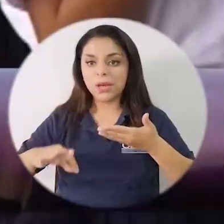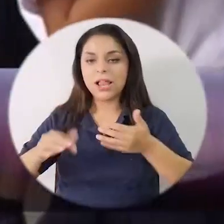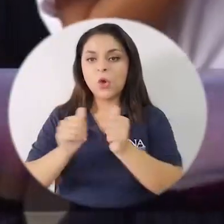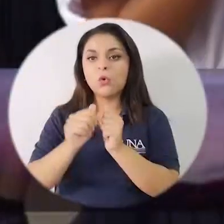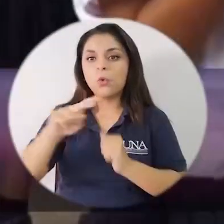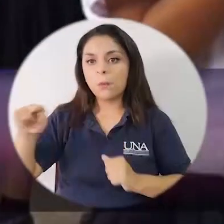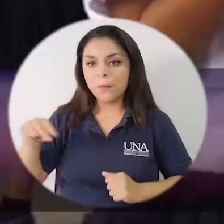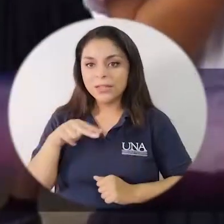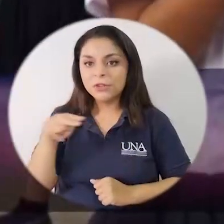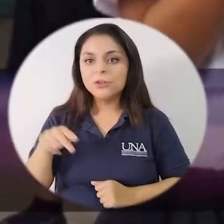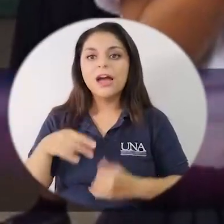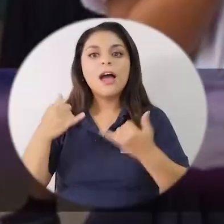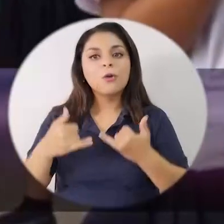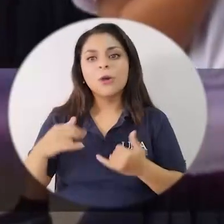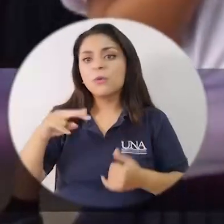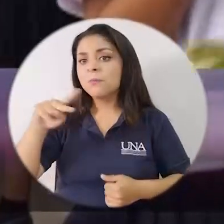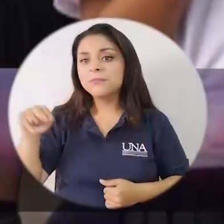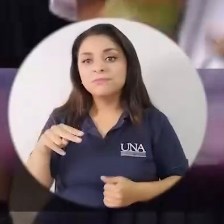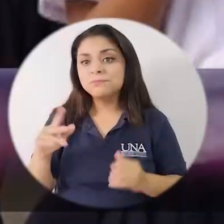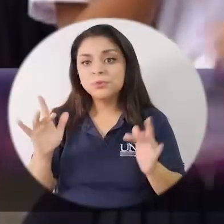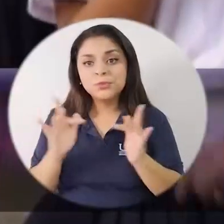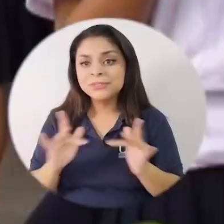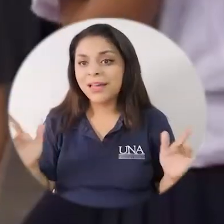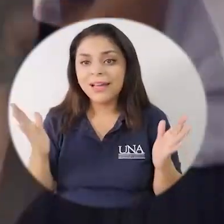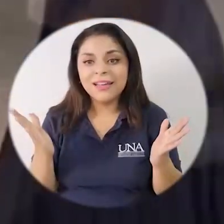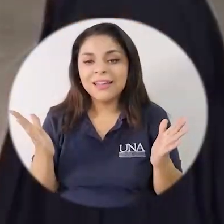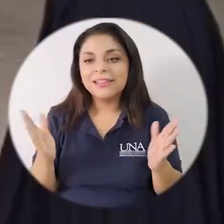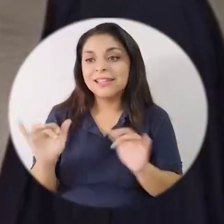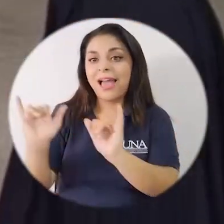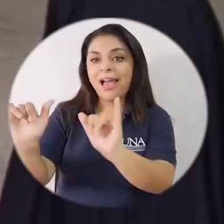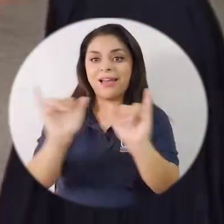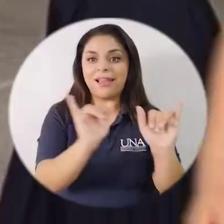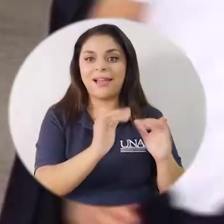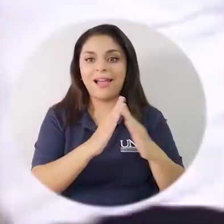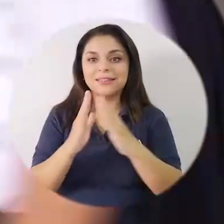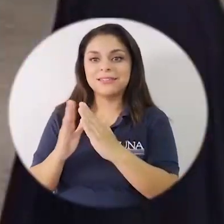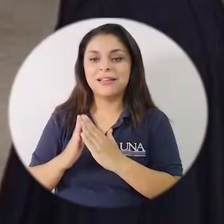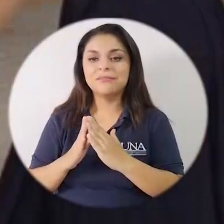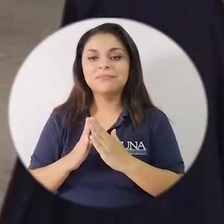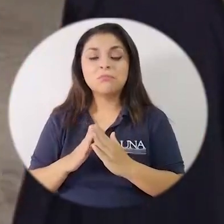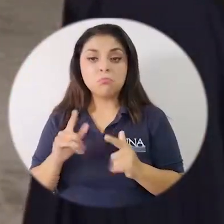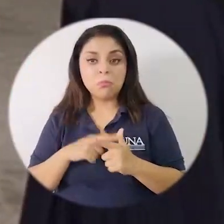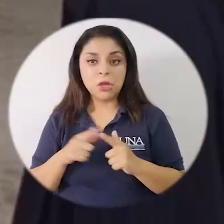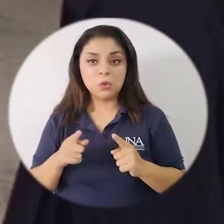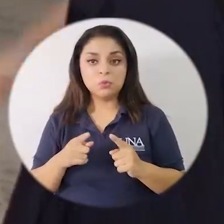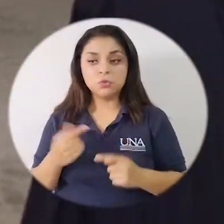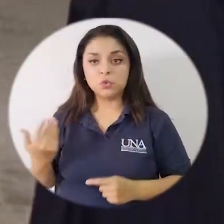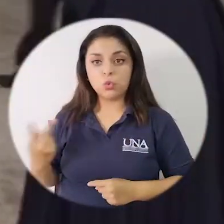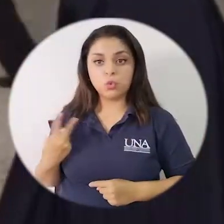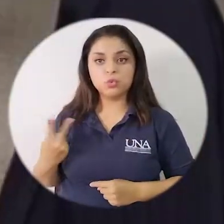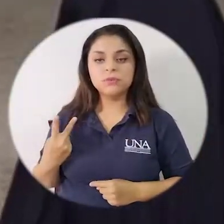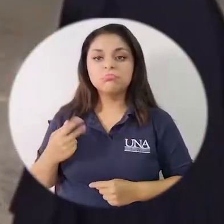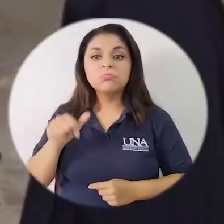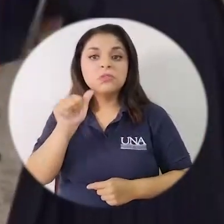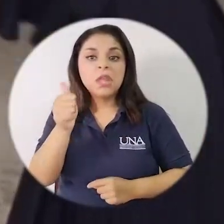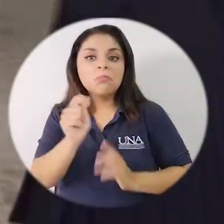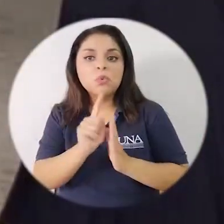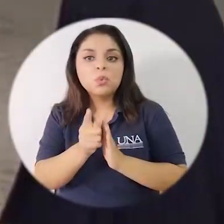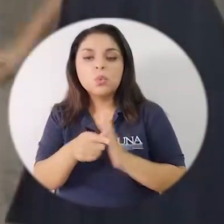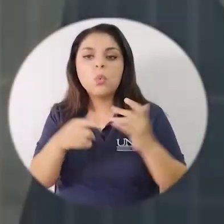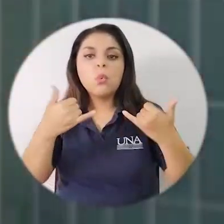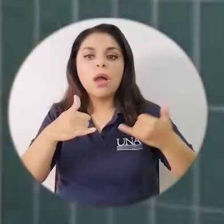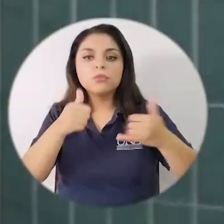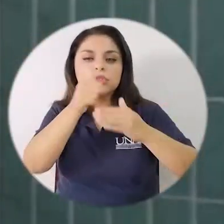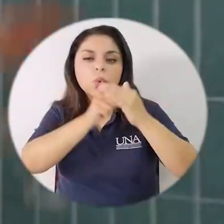educativos, escondidos con sus compañeritos. Ahora los compañeritos no están porque cada quien está en su casa con sus familias. Entonces, ¿qué tal si en 10